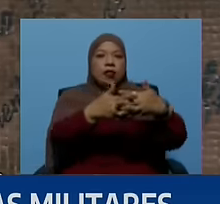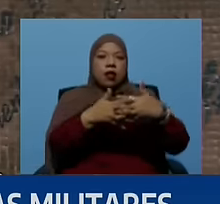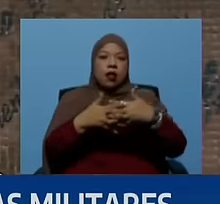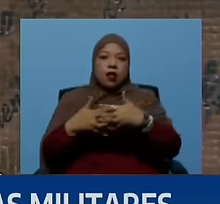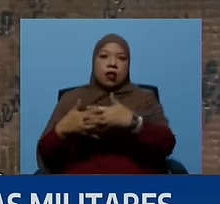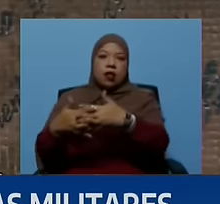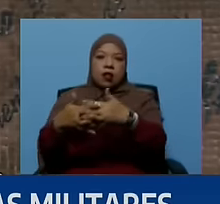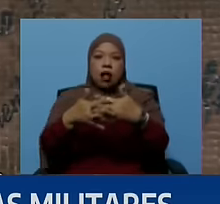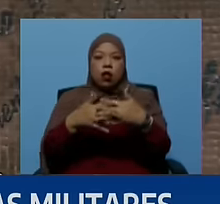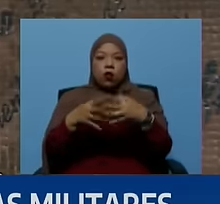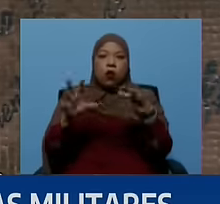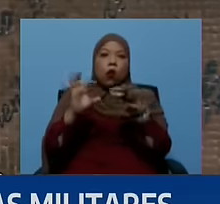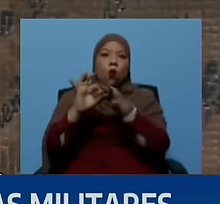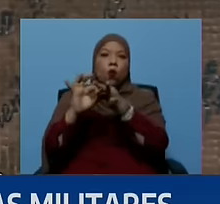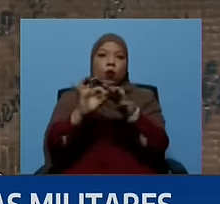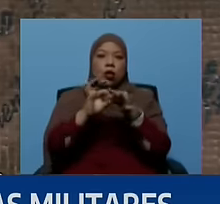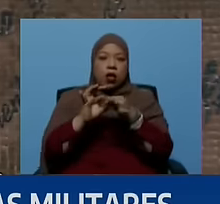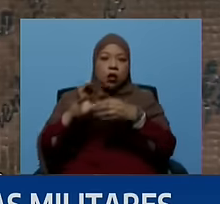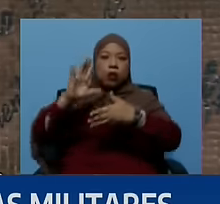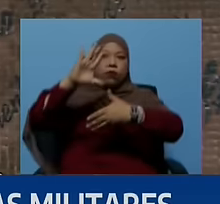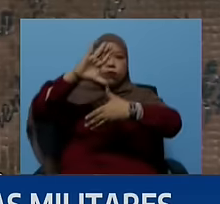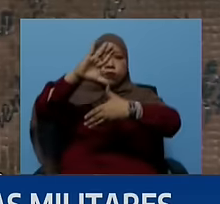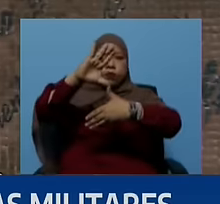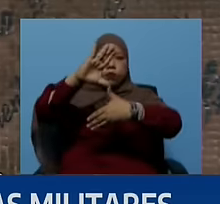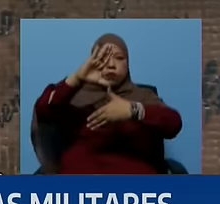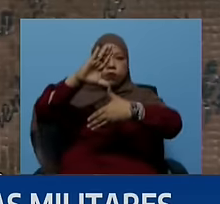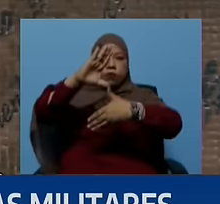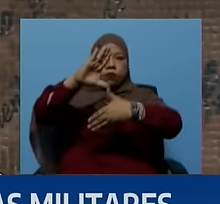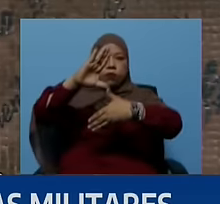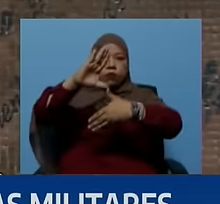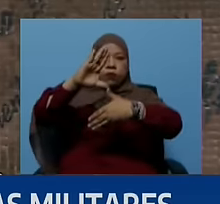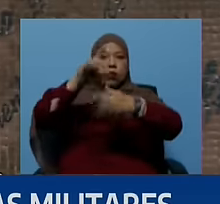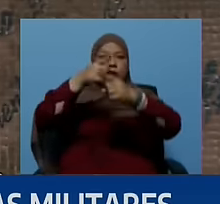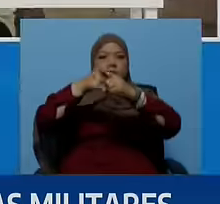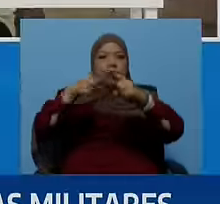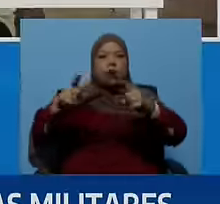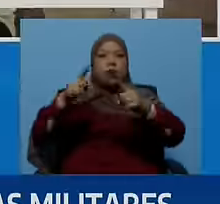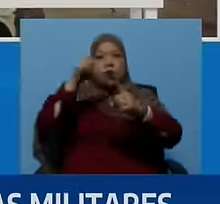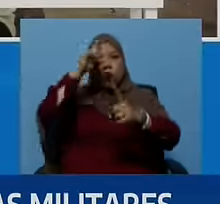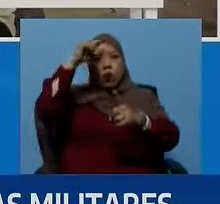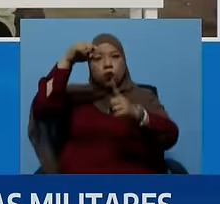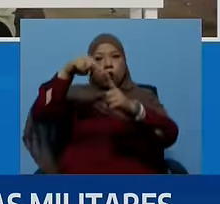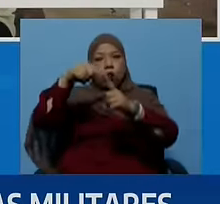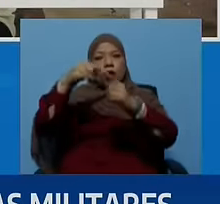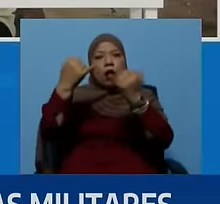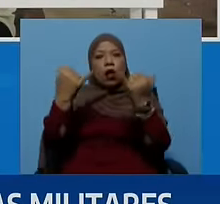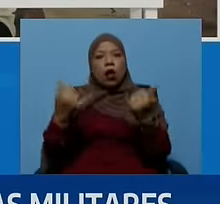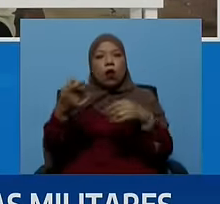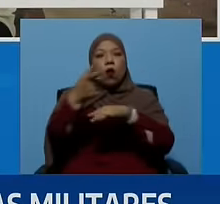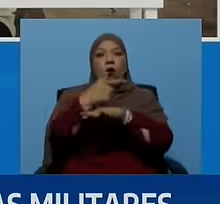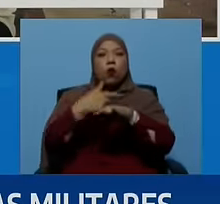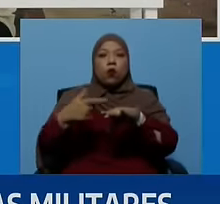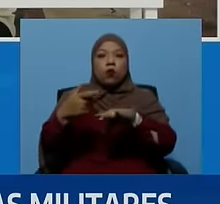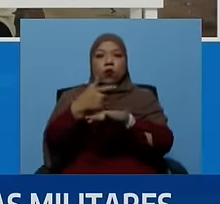de Norteamérica parecen destinados por la Providencia